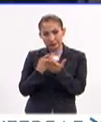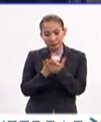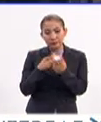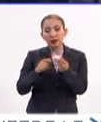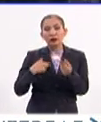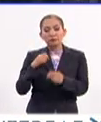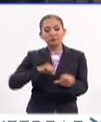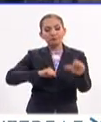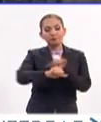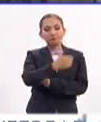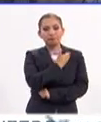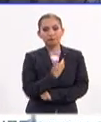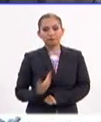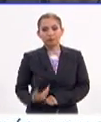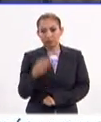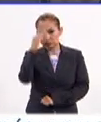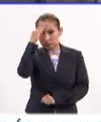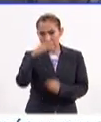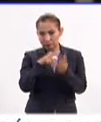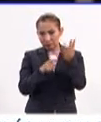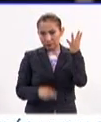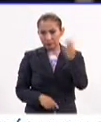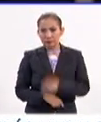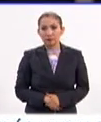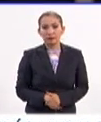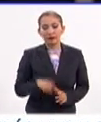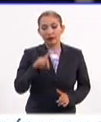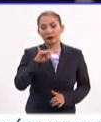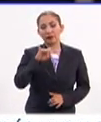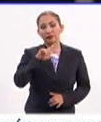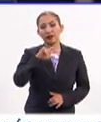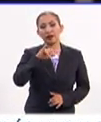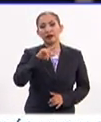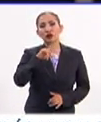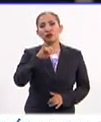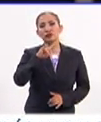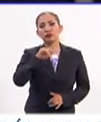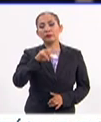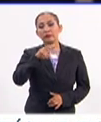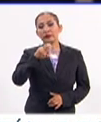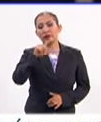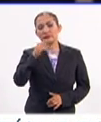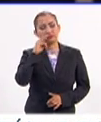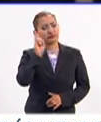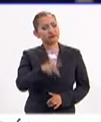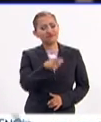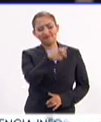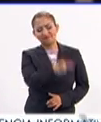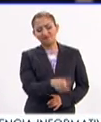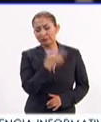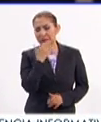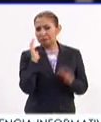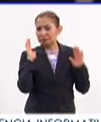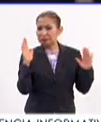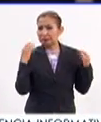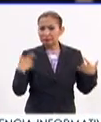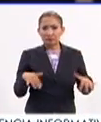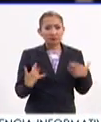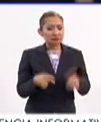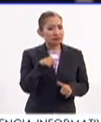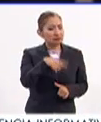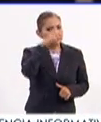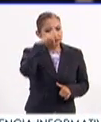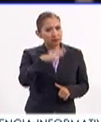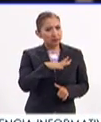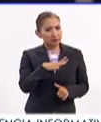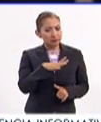la sucesión presidencial y Memorias. Don Daniel Cosío Villegas fue realmente de esos seres extraordinarios que ha